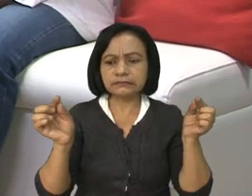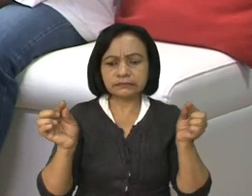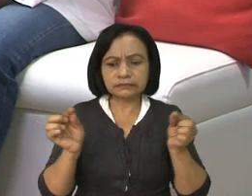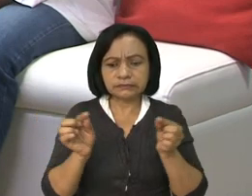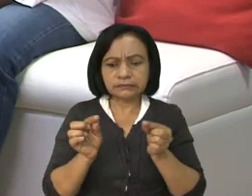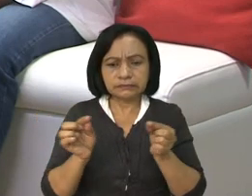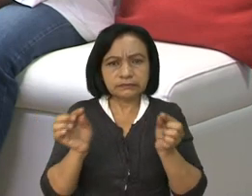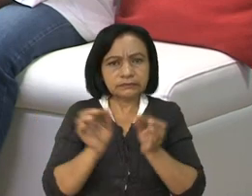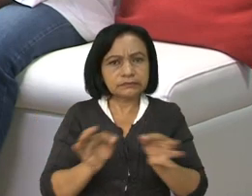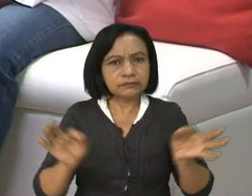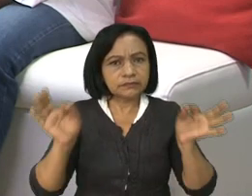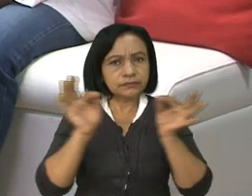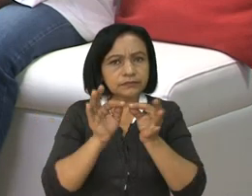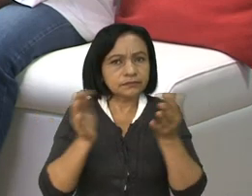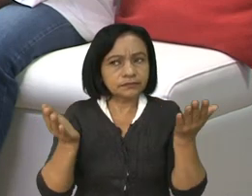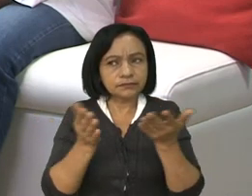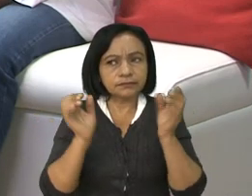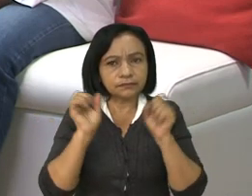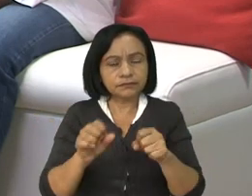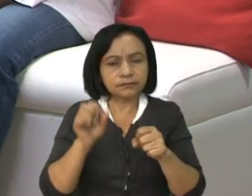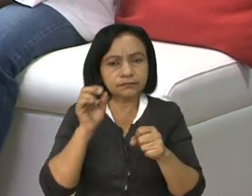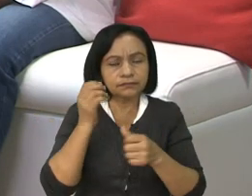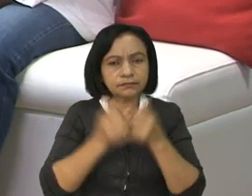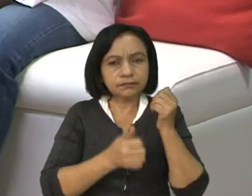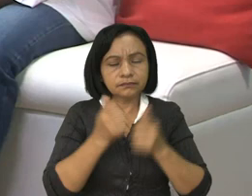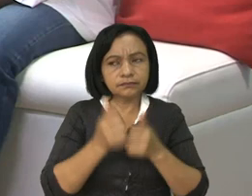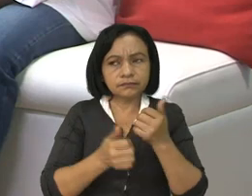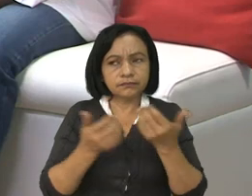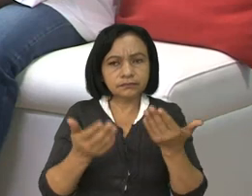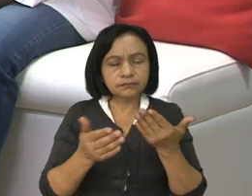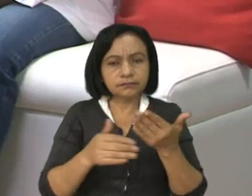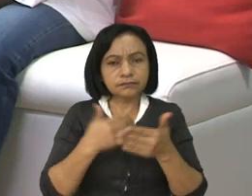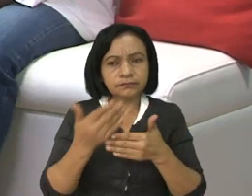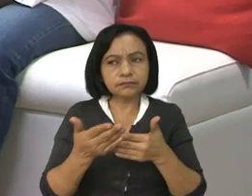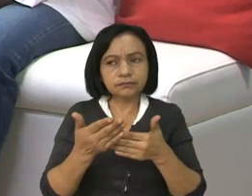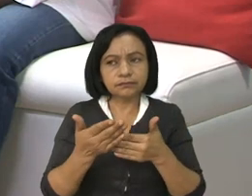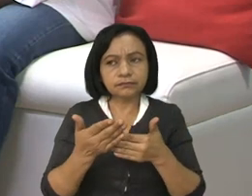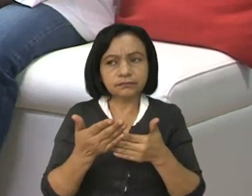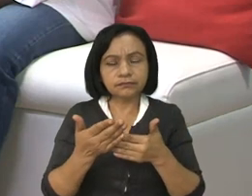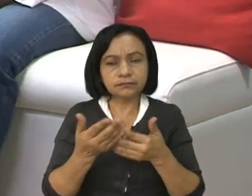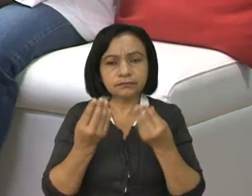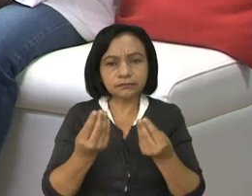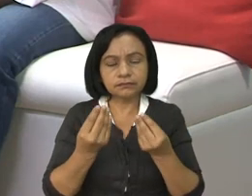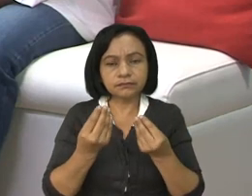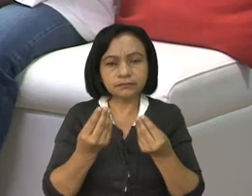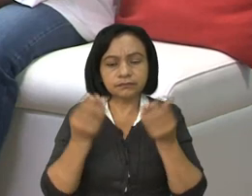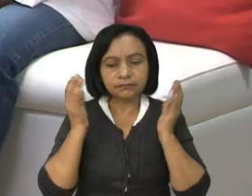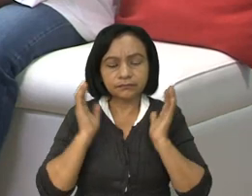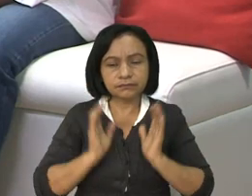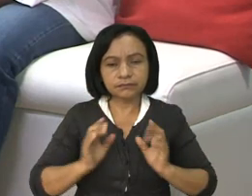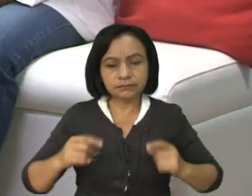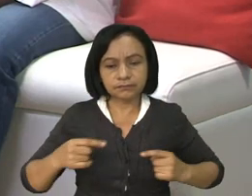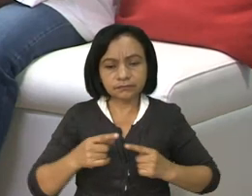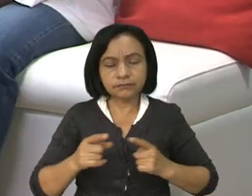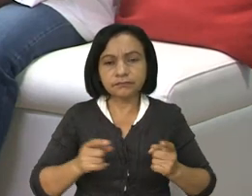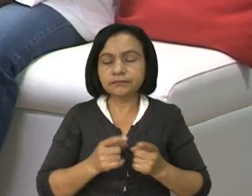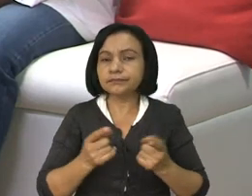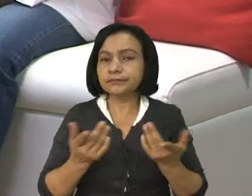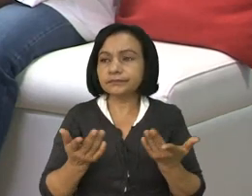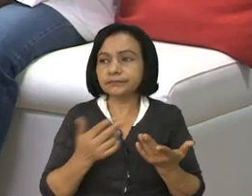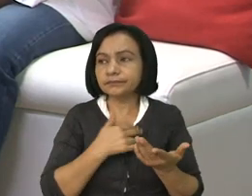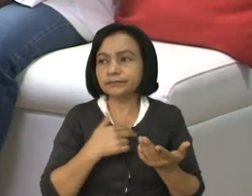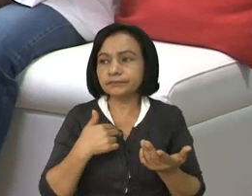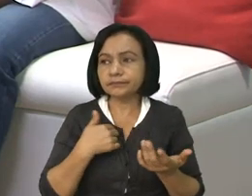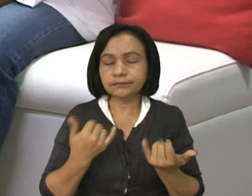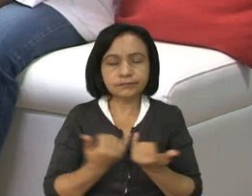importante el tamaño, doctor, cuando puede haber repercusiones producto del aumento de parásitos en nuestro cuerpo. ¿El tamaño del parásito?